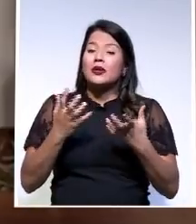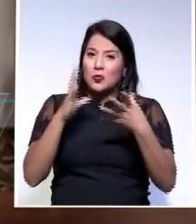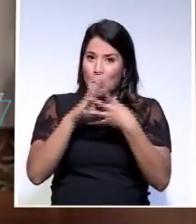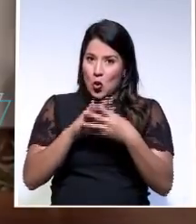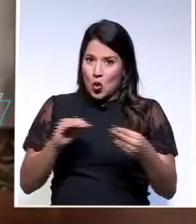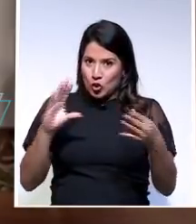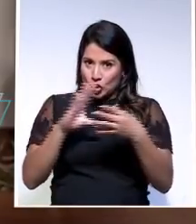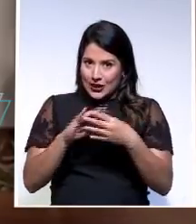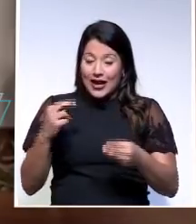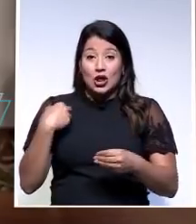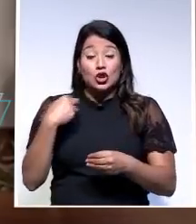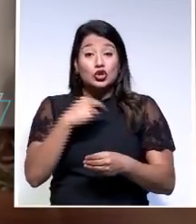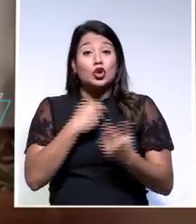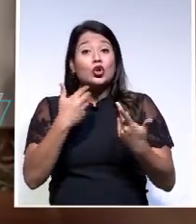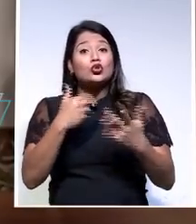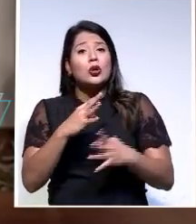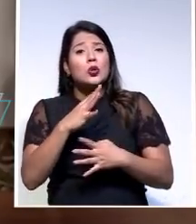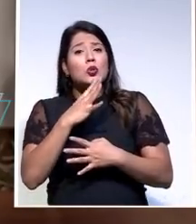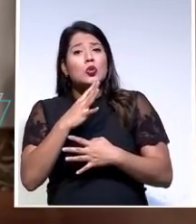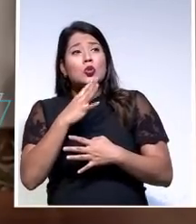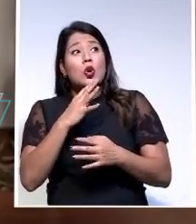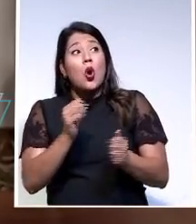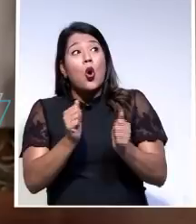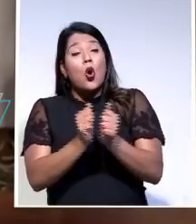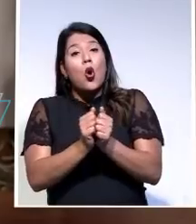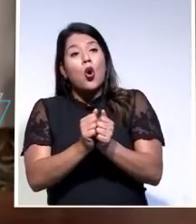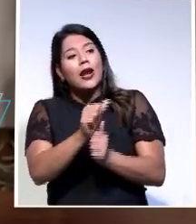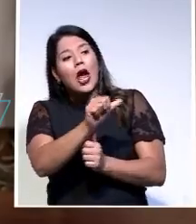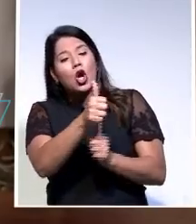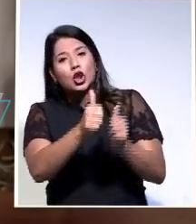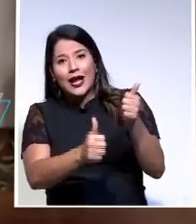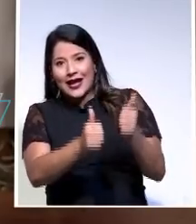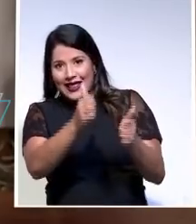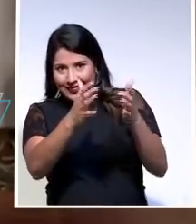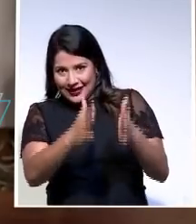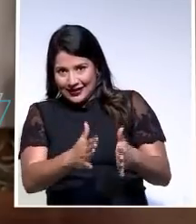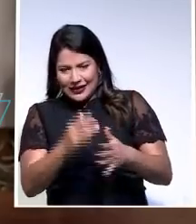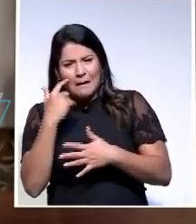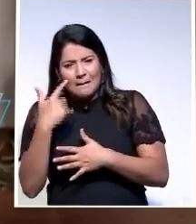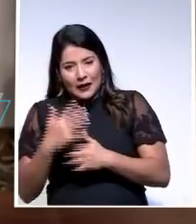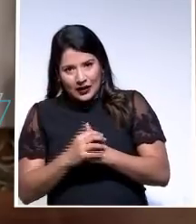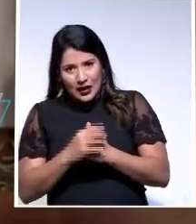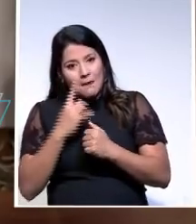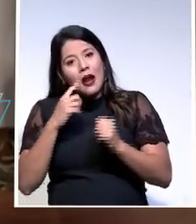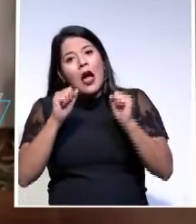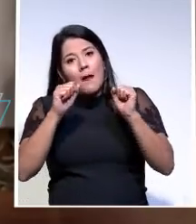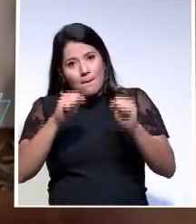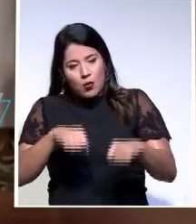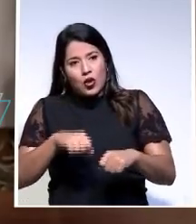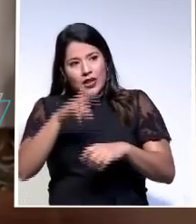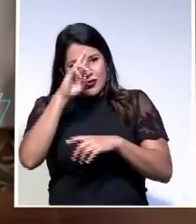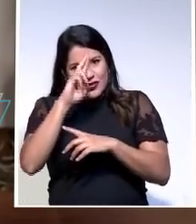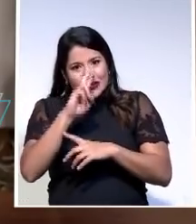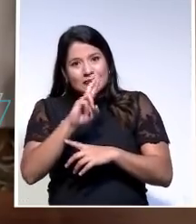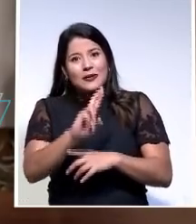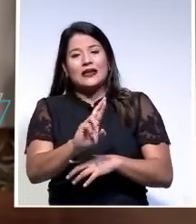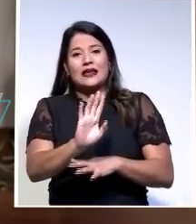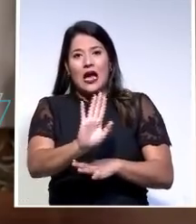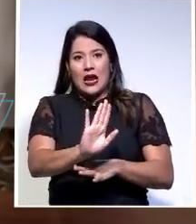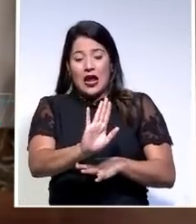tenido conversaciones con la otra tendencia, con el propósito de garantizar el respeto a la